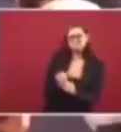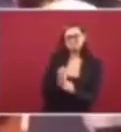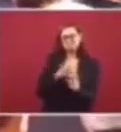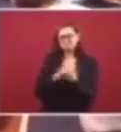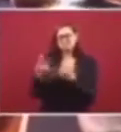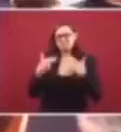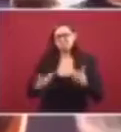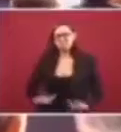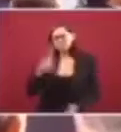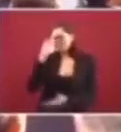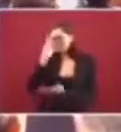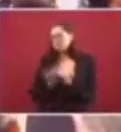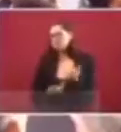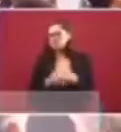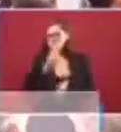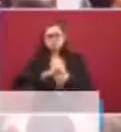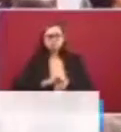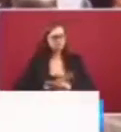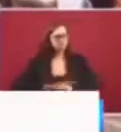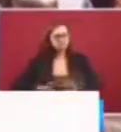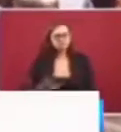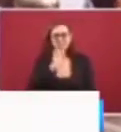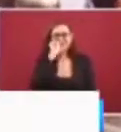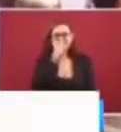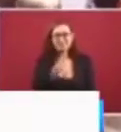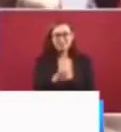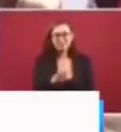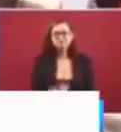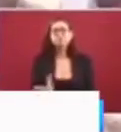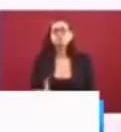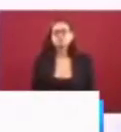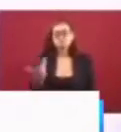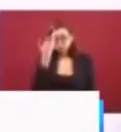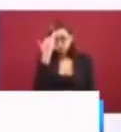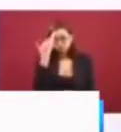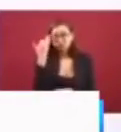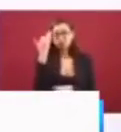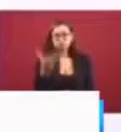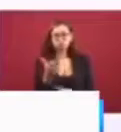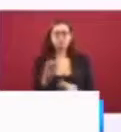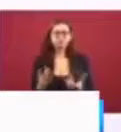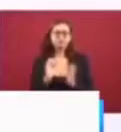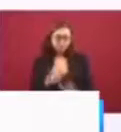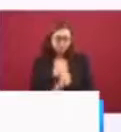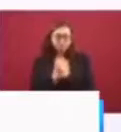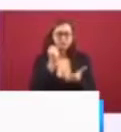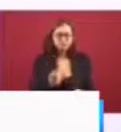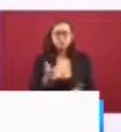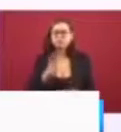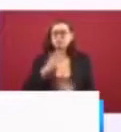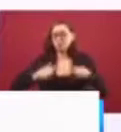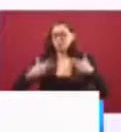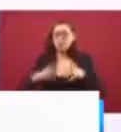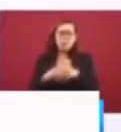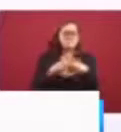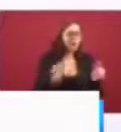una debilidad en el cimiento del programa mismo. Y la otra es que no está impactando, no